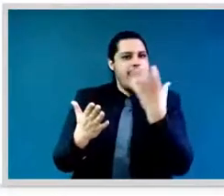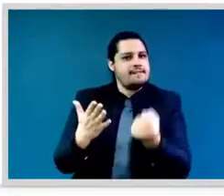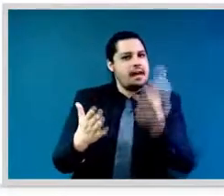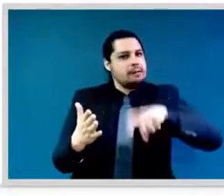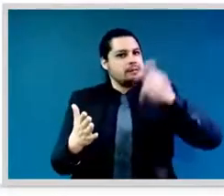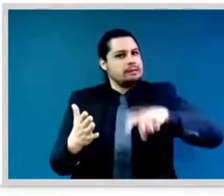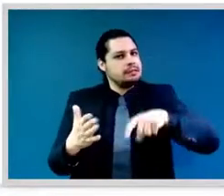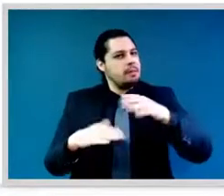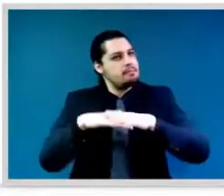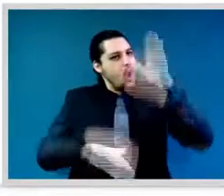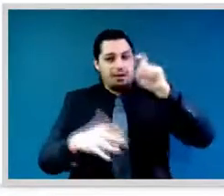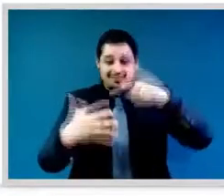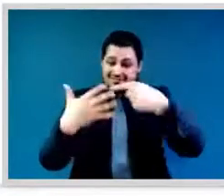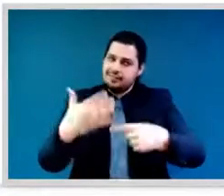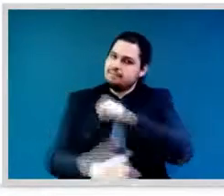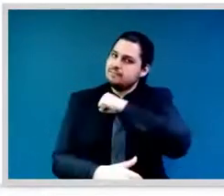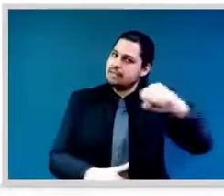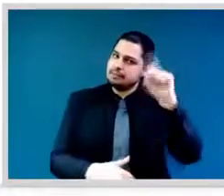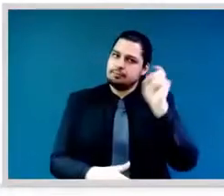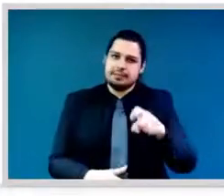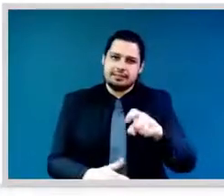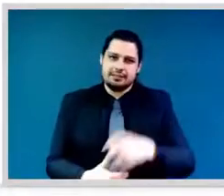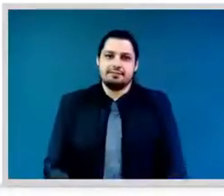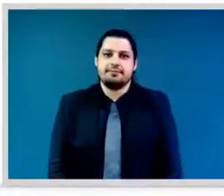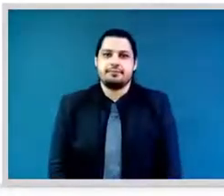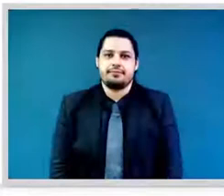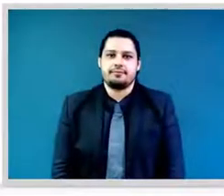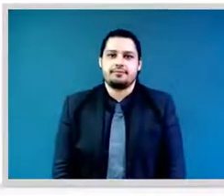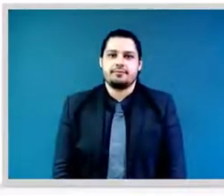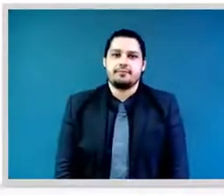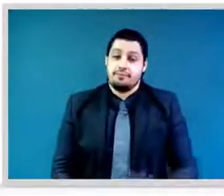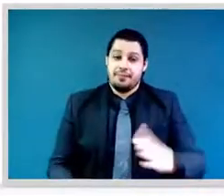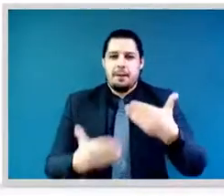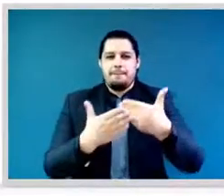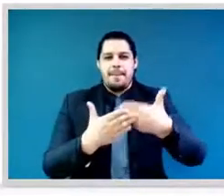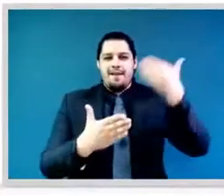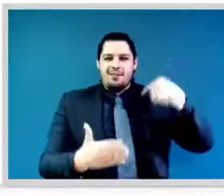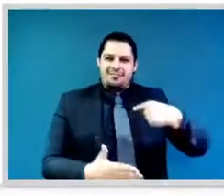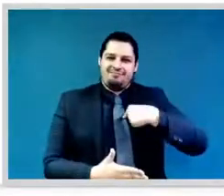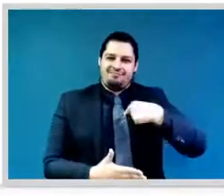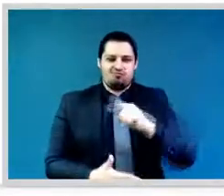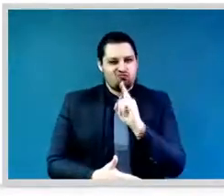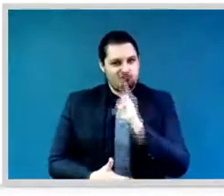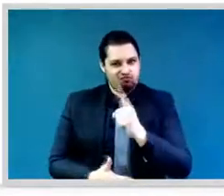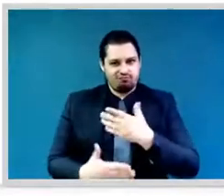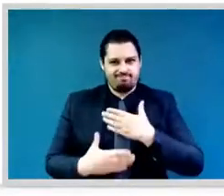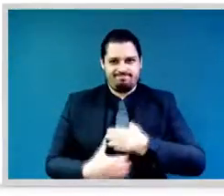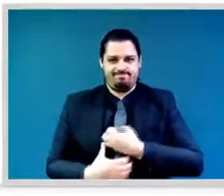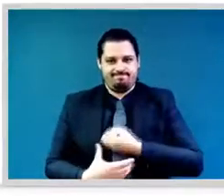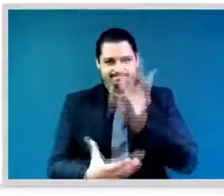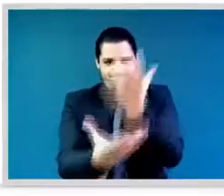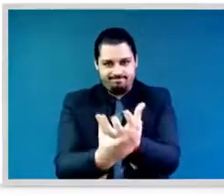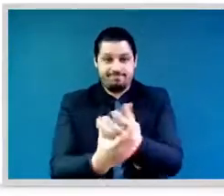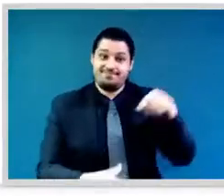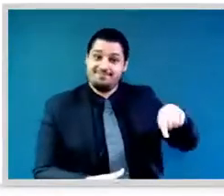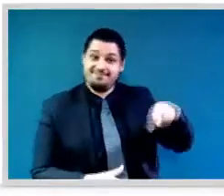Yo provengo de un sistema político muy sólido, aquí